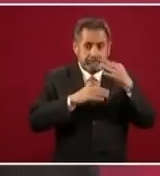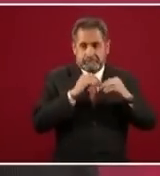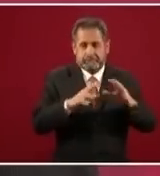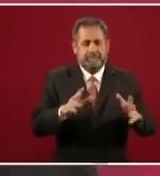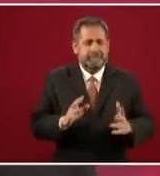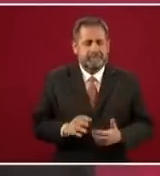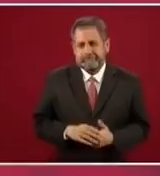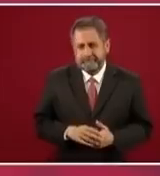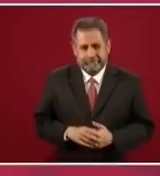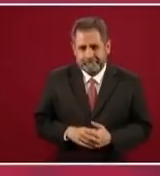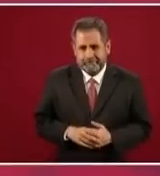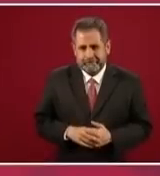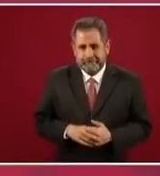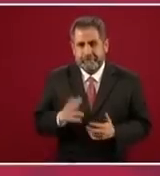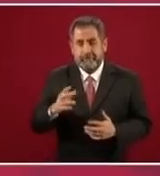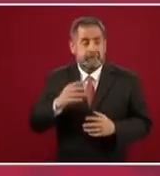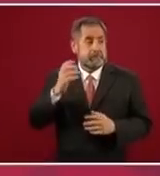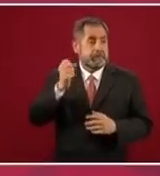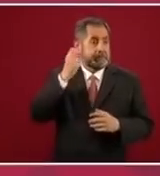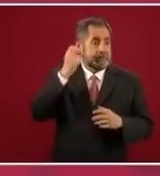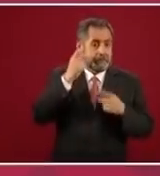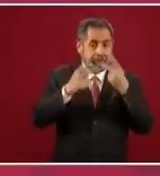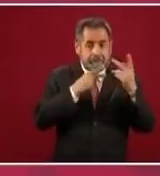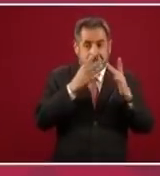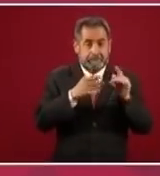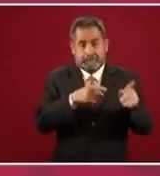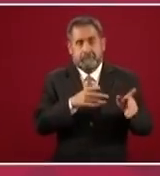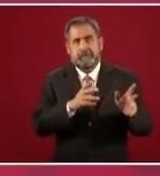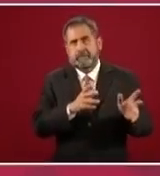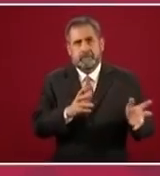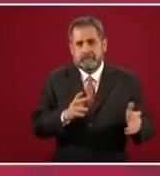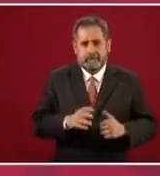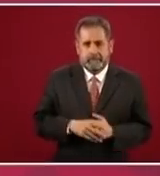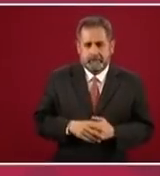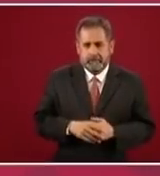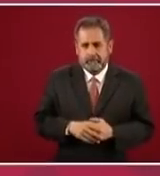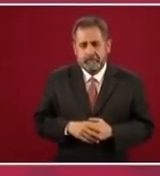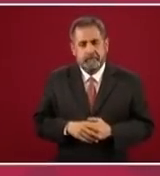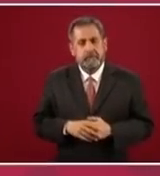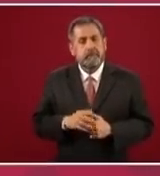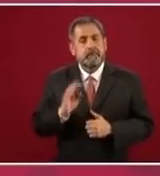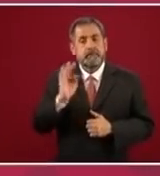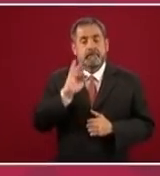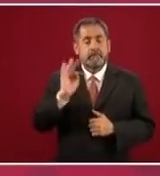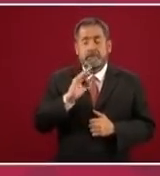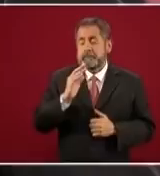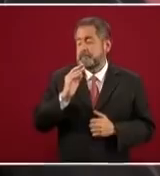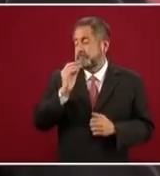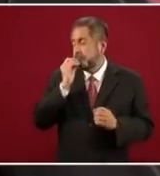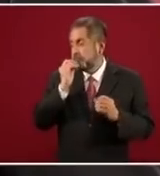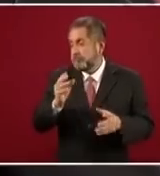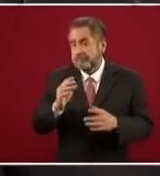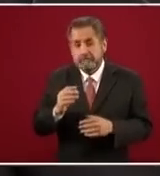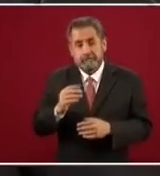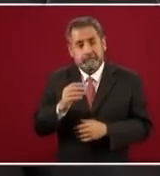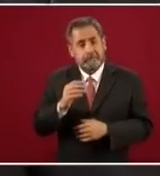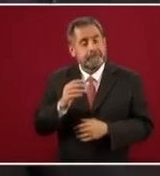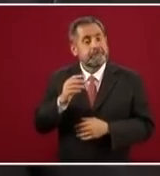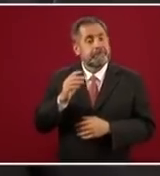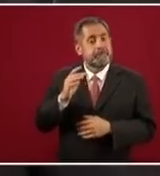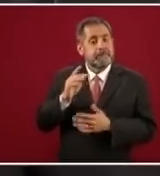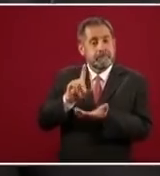sea, las campañas. Si no fuese por las benditas redes